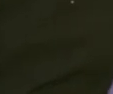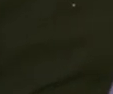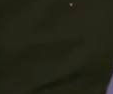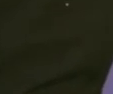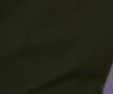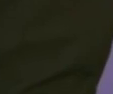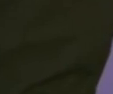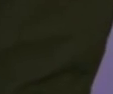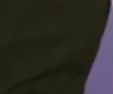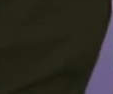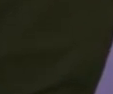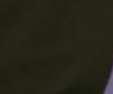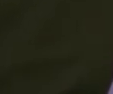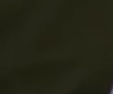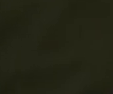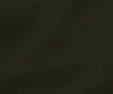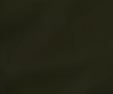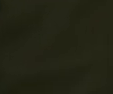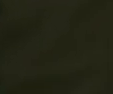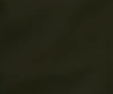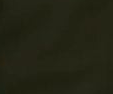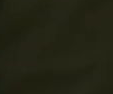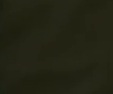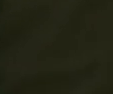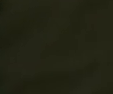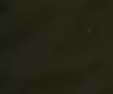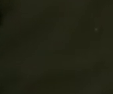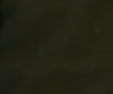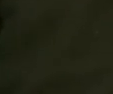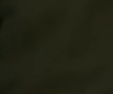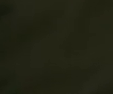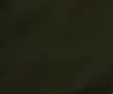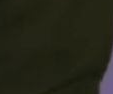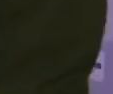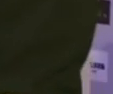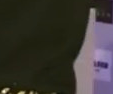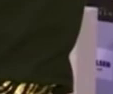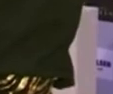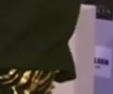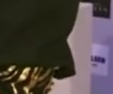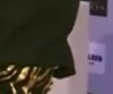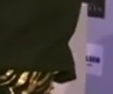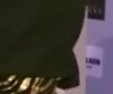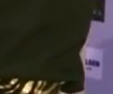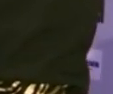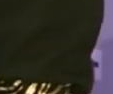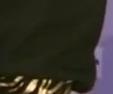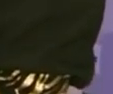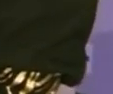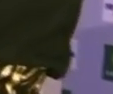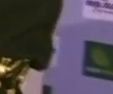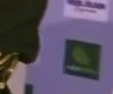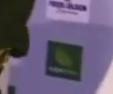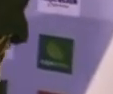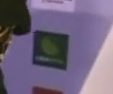carnaval. Estamos empezando, ¿no? Y ya estamos sobre el escenario hasta llegar al 5 de febrero, que será ya